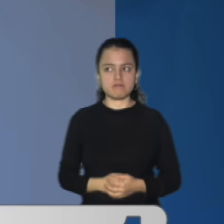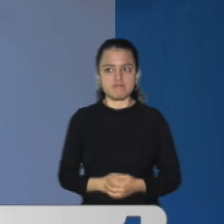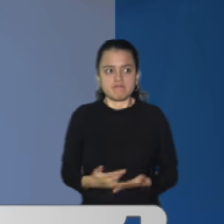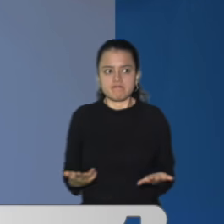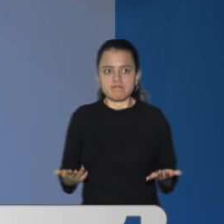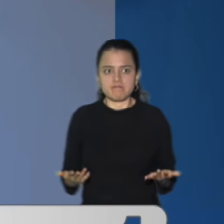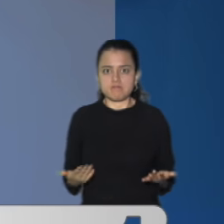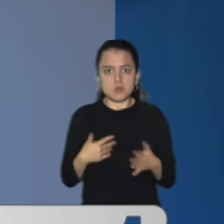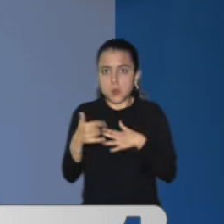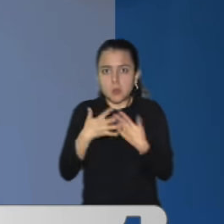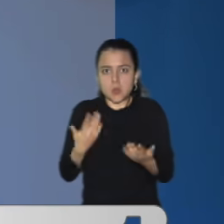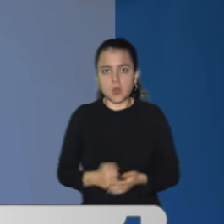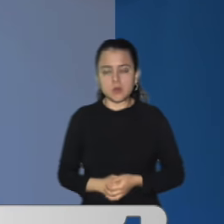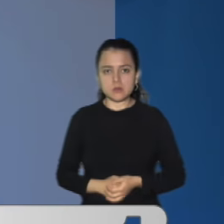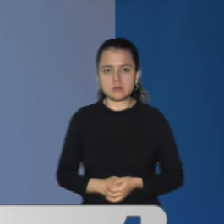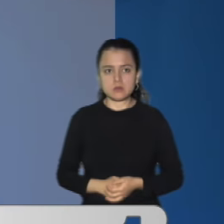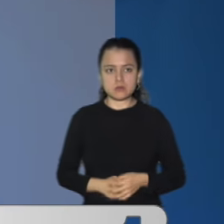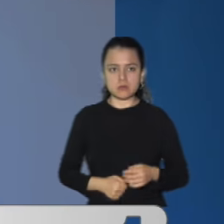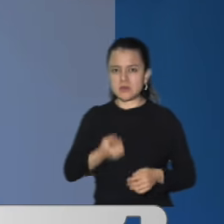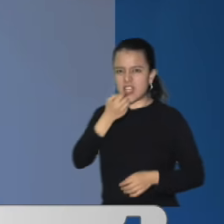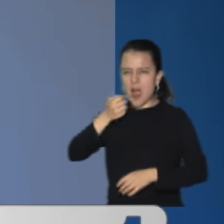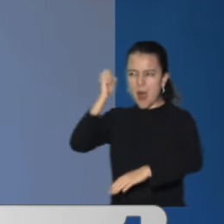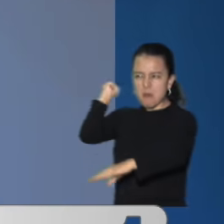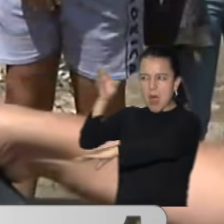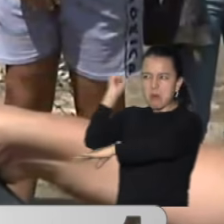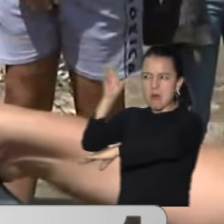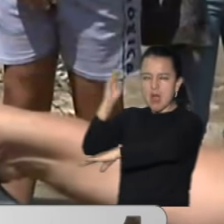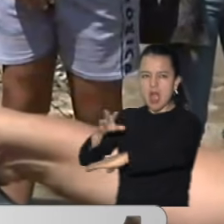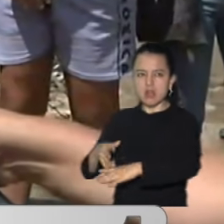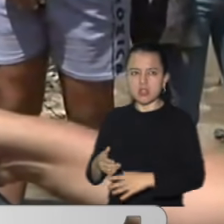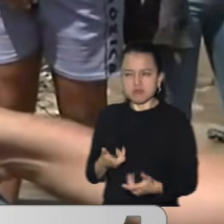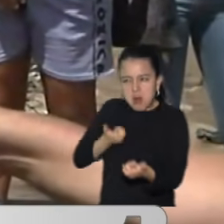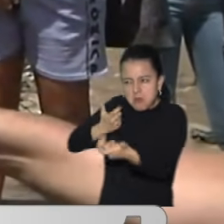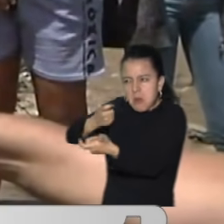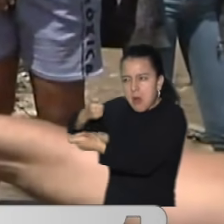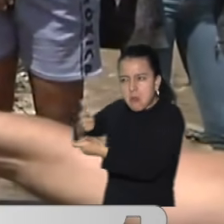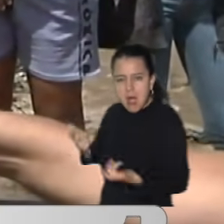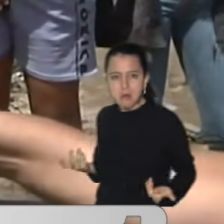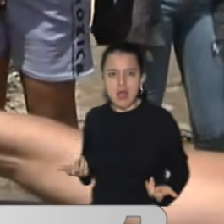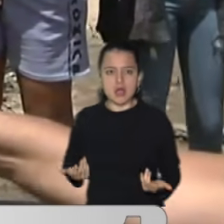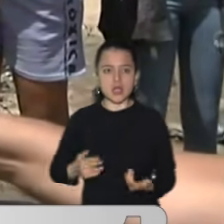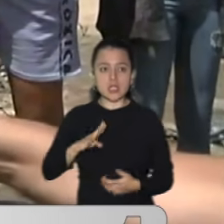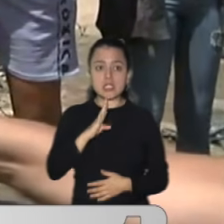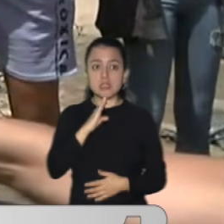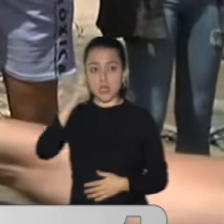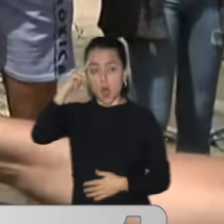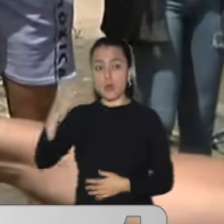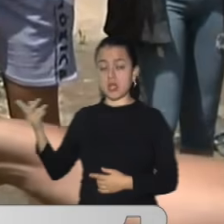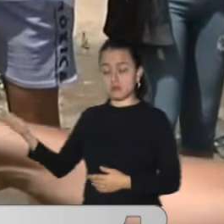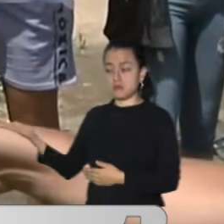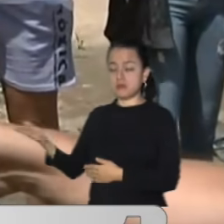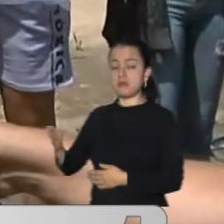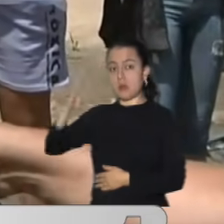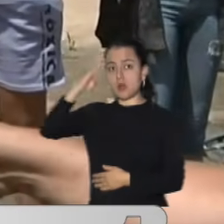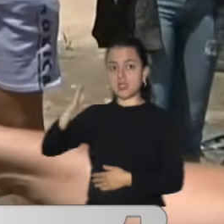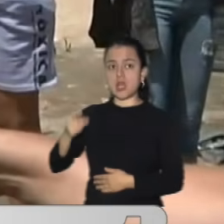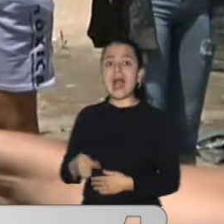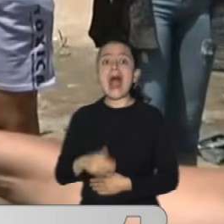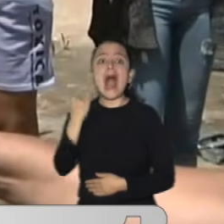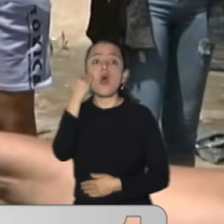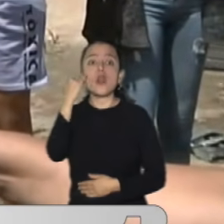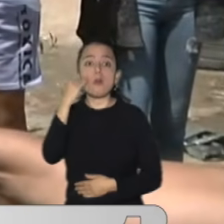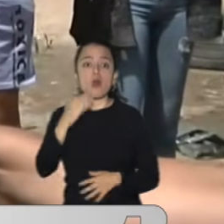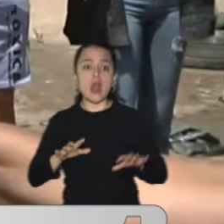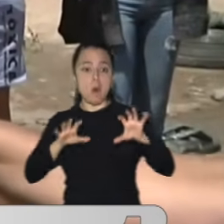así ellos dentro de la casa nos tiraban granadas. Tuf, tuf, tuf. O sea, nos bombearon. Aquí están las pruebas. A una muchacha le dieron en la nalga con